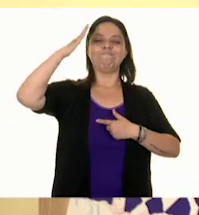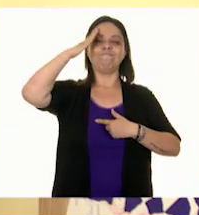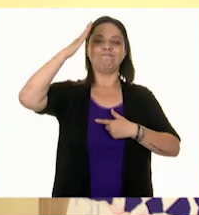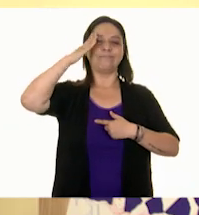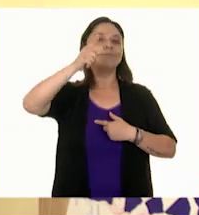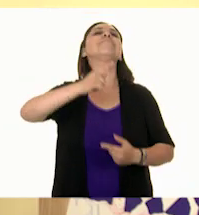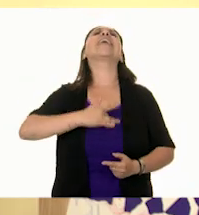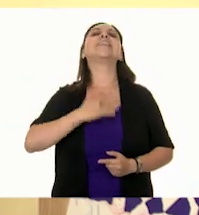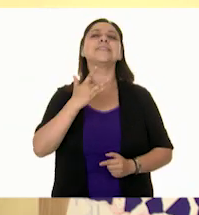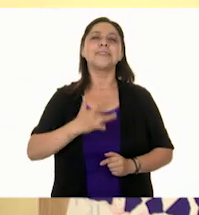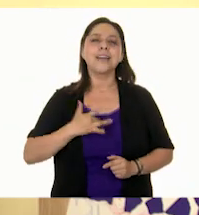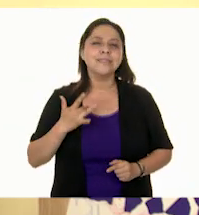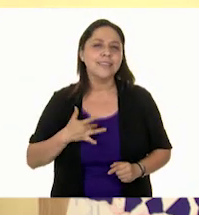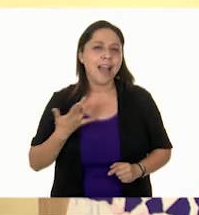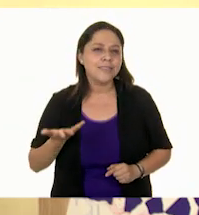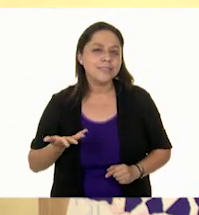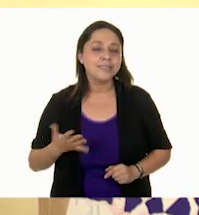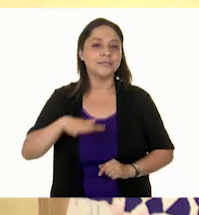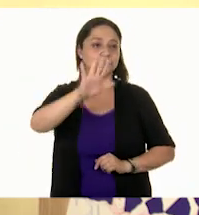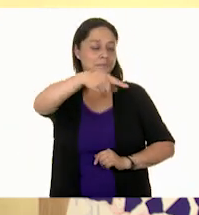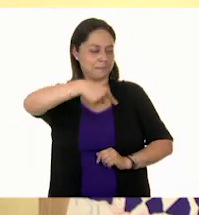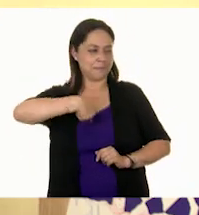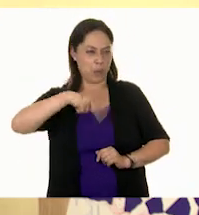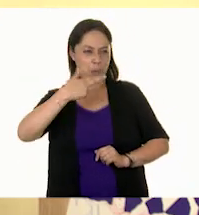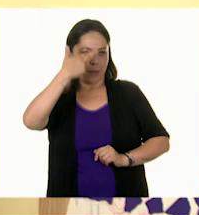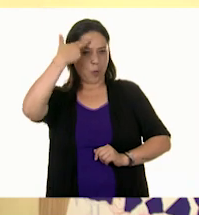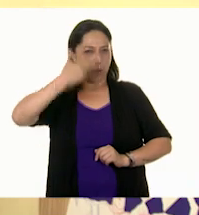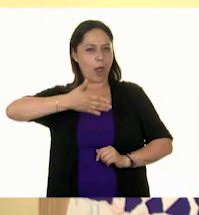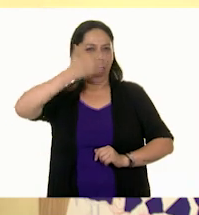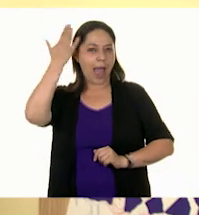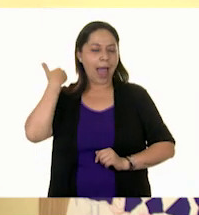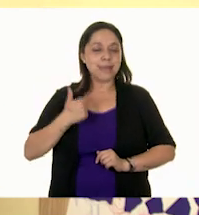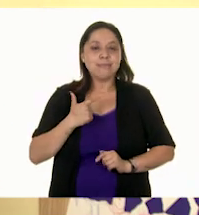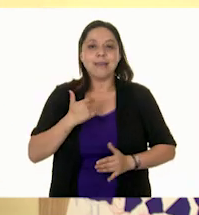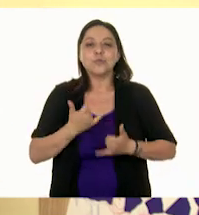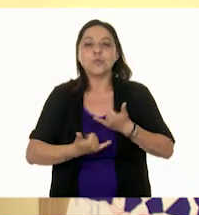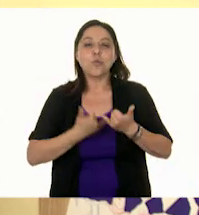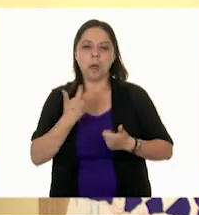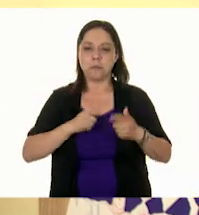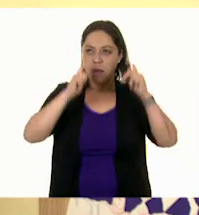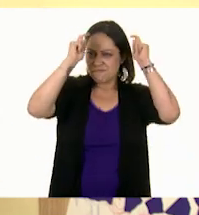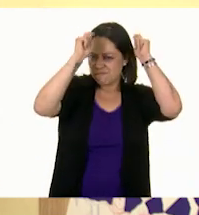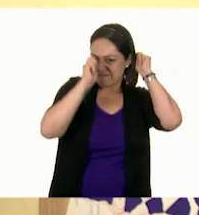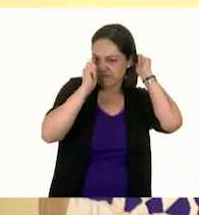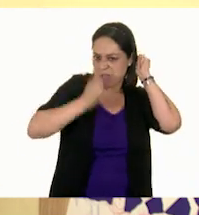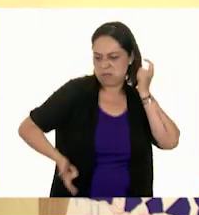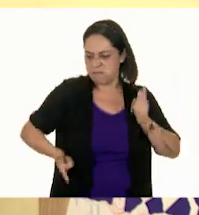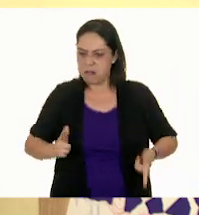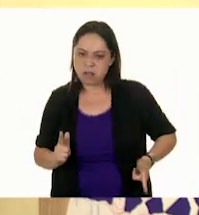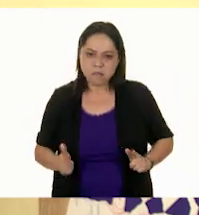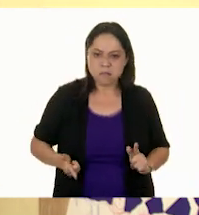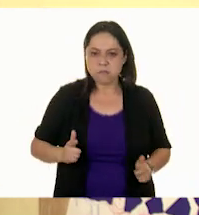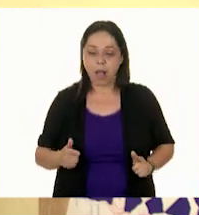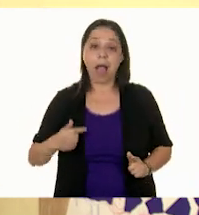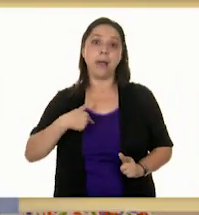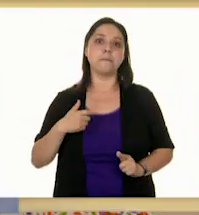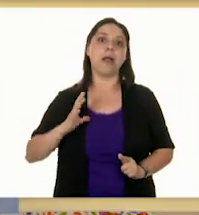¡Ay! Yo recuerdo que jugaba a los vaqueros y me sentía muy orgullosa de ser la vaquera más